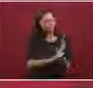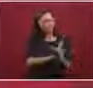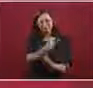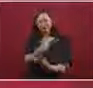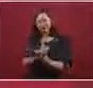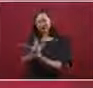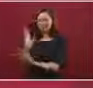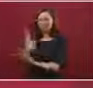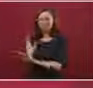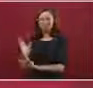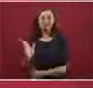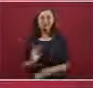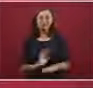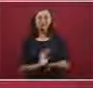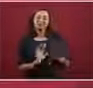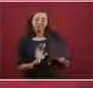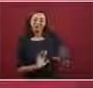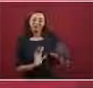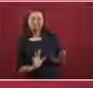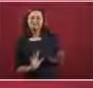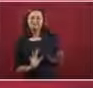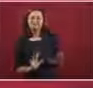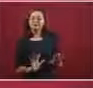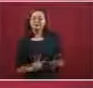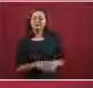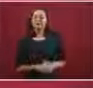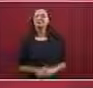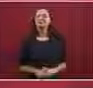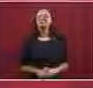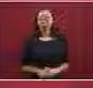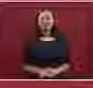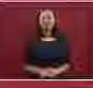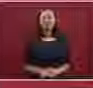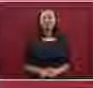se metían más de la cuenta. Últimamente,